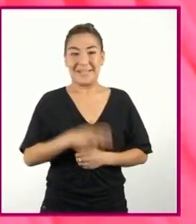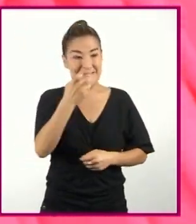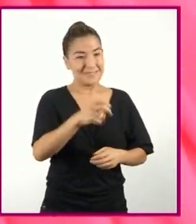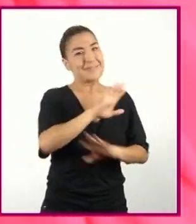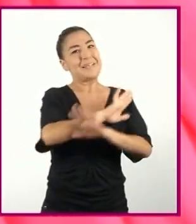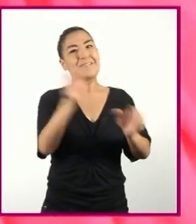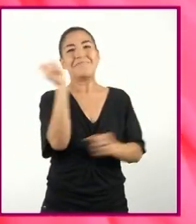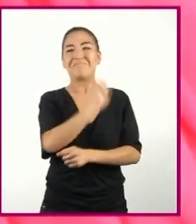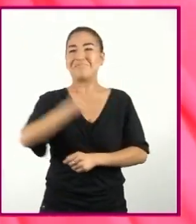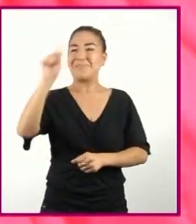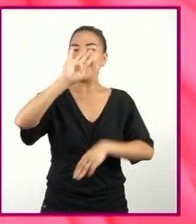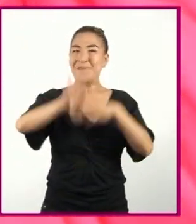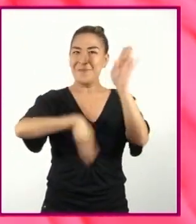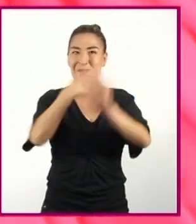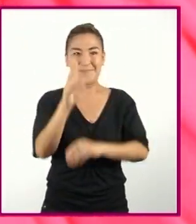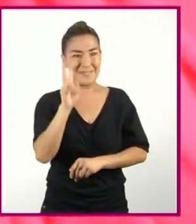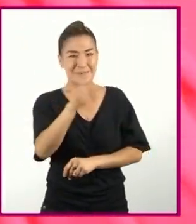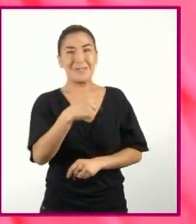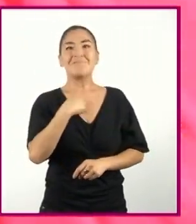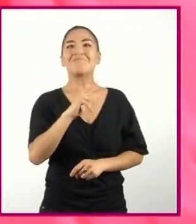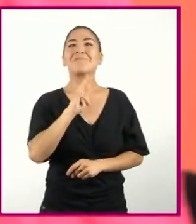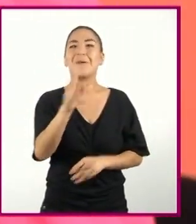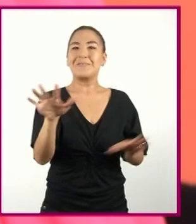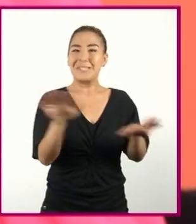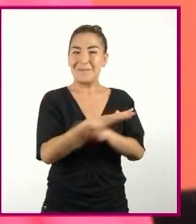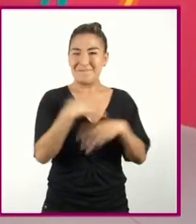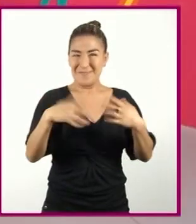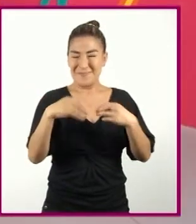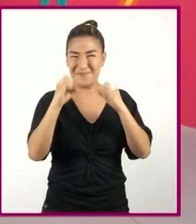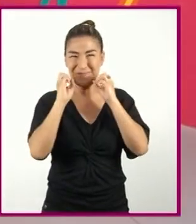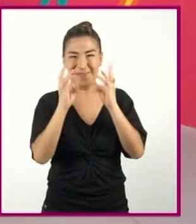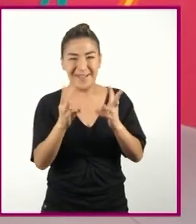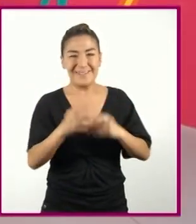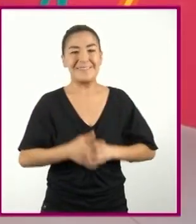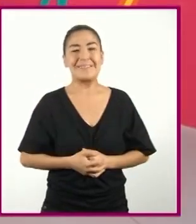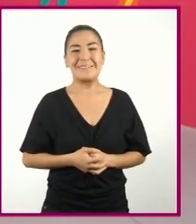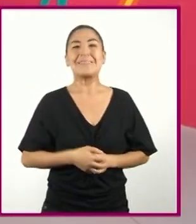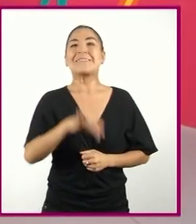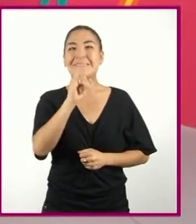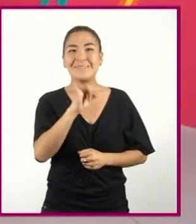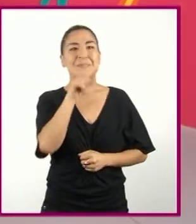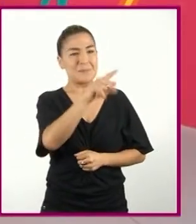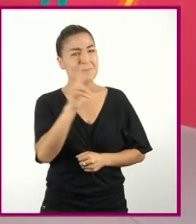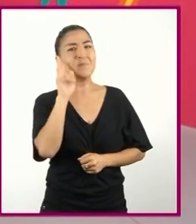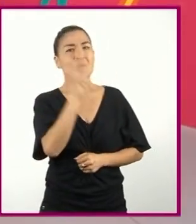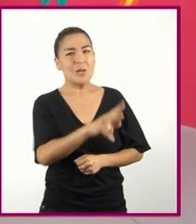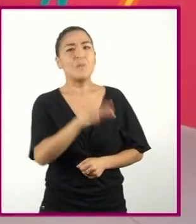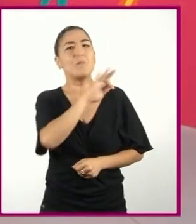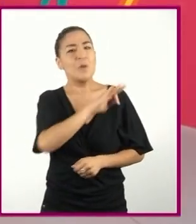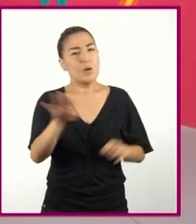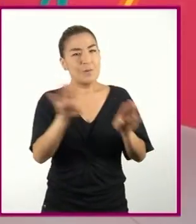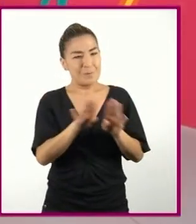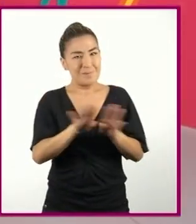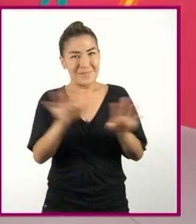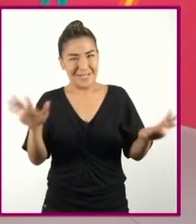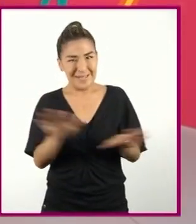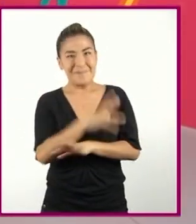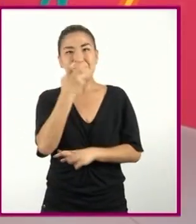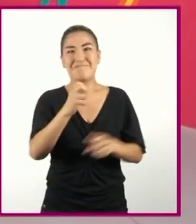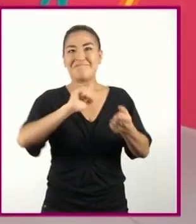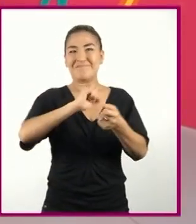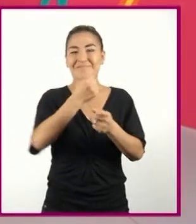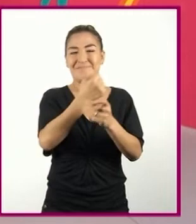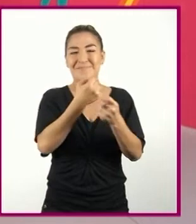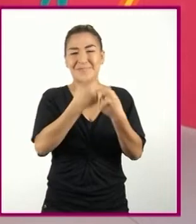fama mundial. ¿Vieron que hasta me cambiaba la voz? ¡Guau! ¡Uy! ¿Sí? ¿Ya viste cómo podemos impactar en la